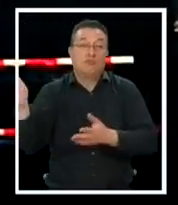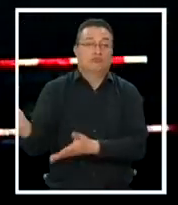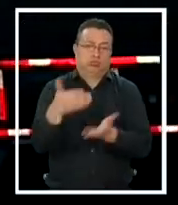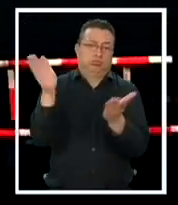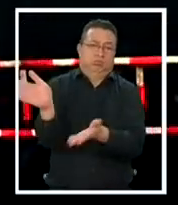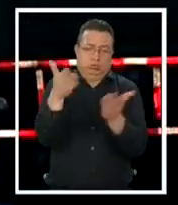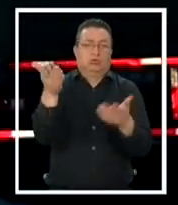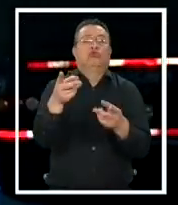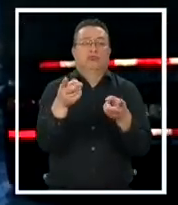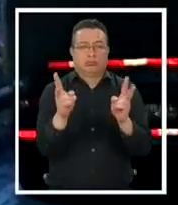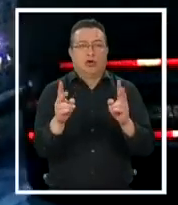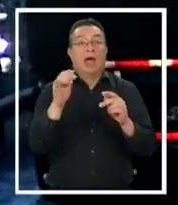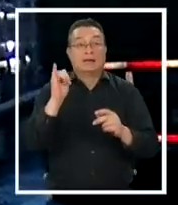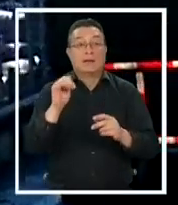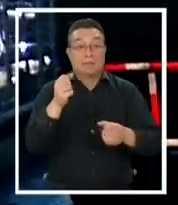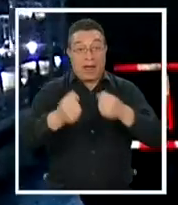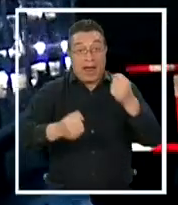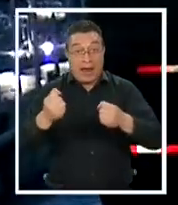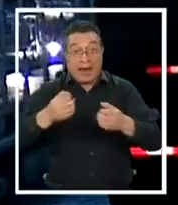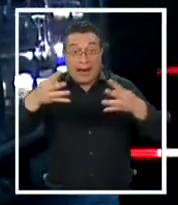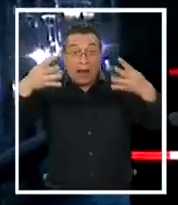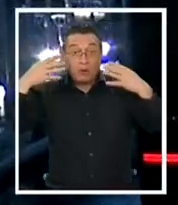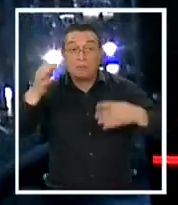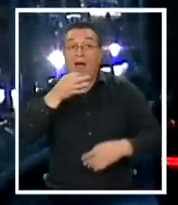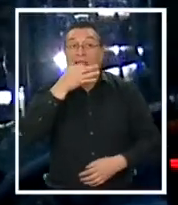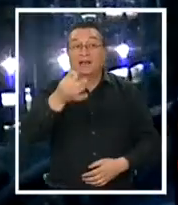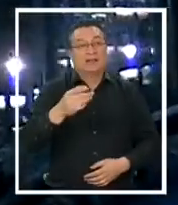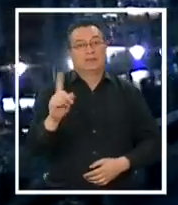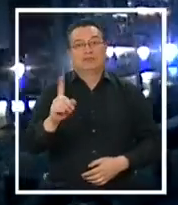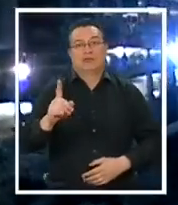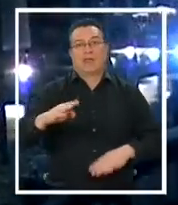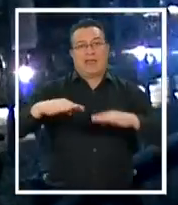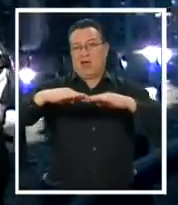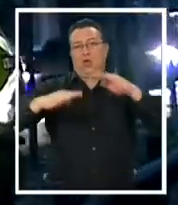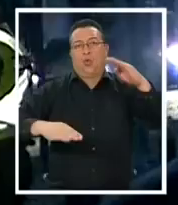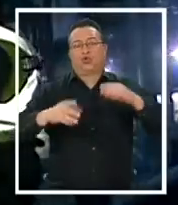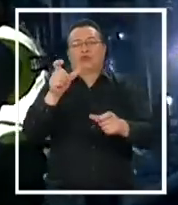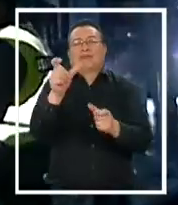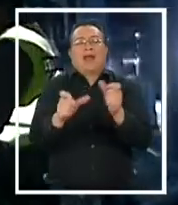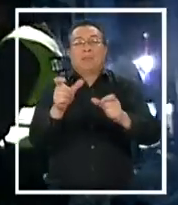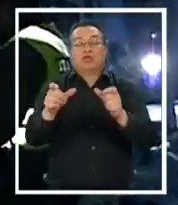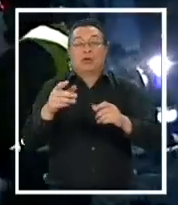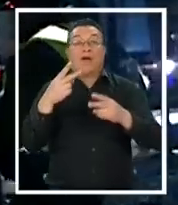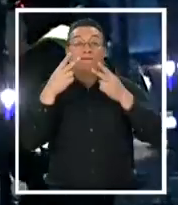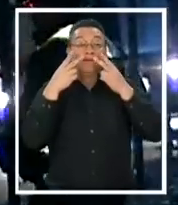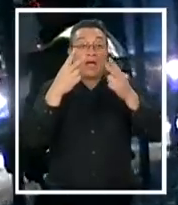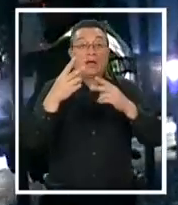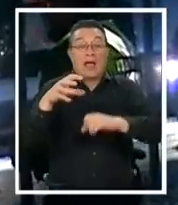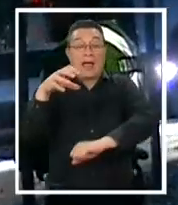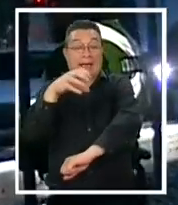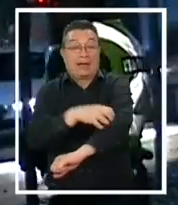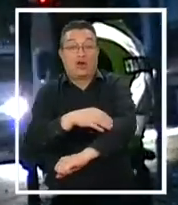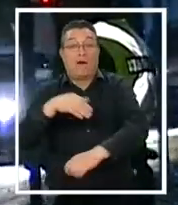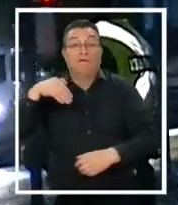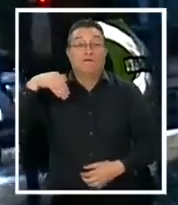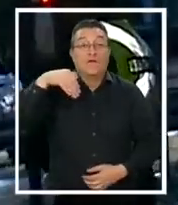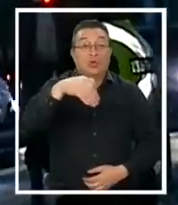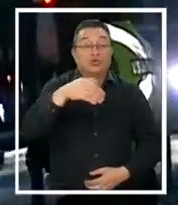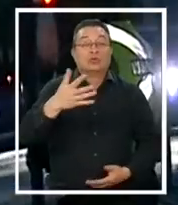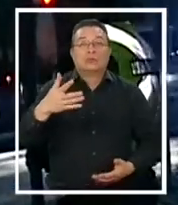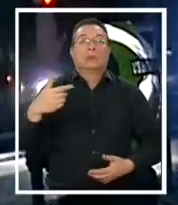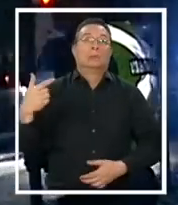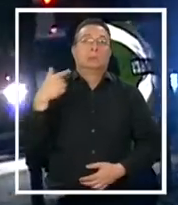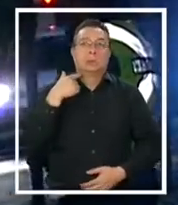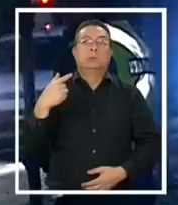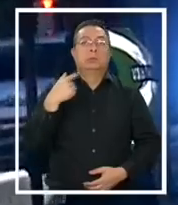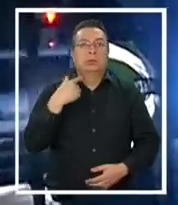hacían mención los mismos camioneros es que es injusto para las personas que están viajando entre una y otra región en bus tengan que también pagar